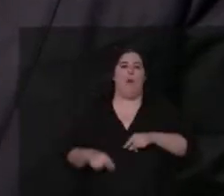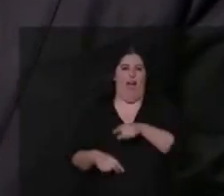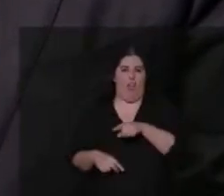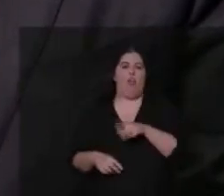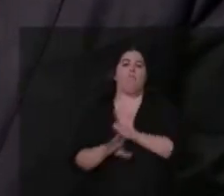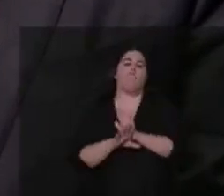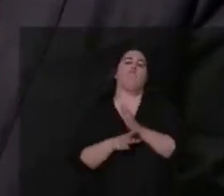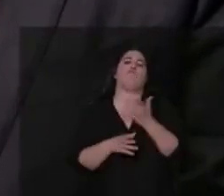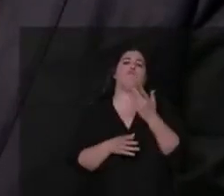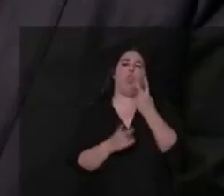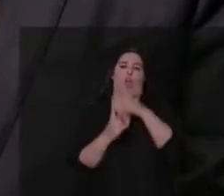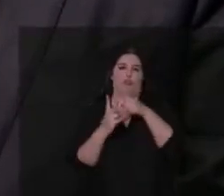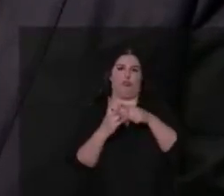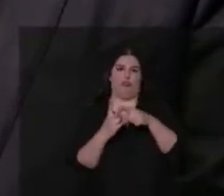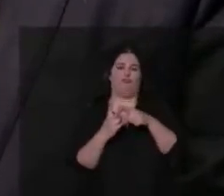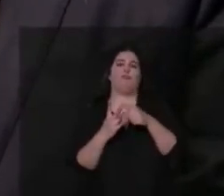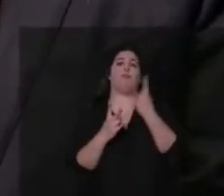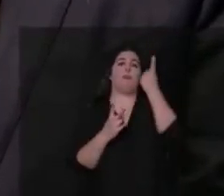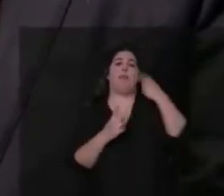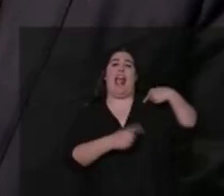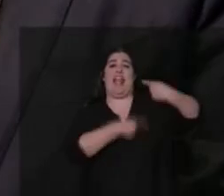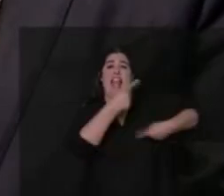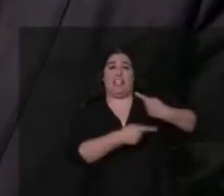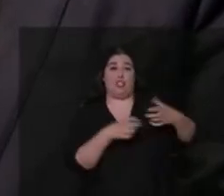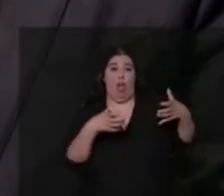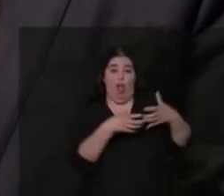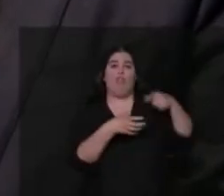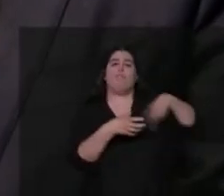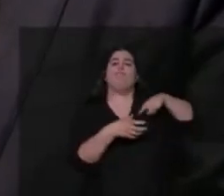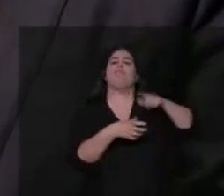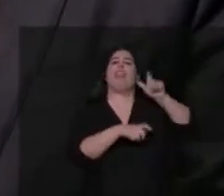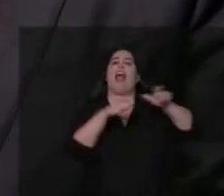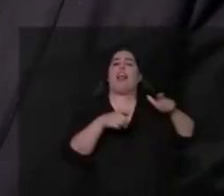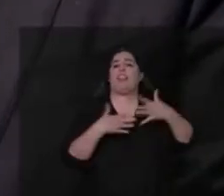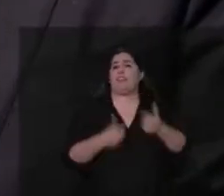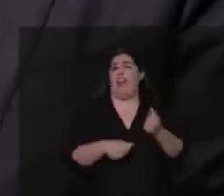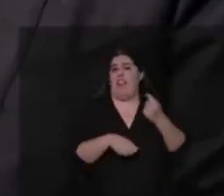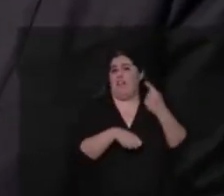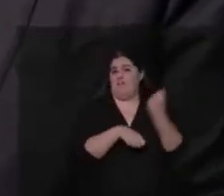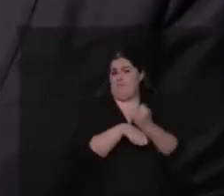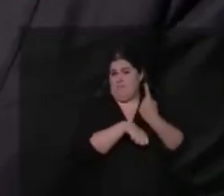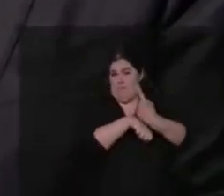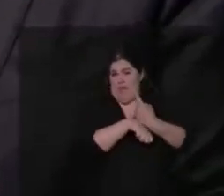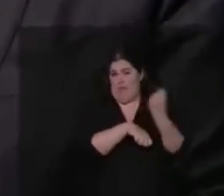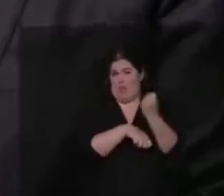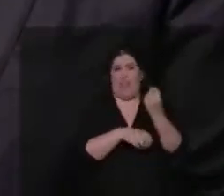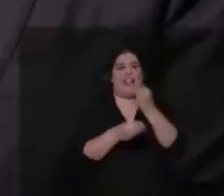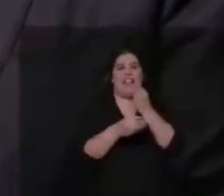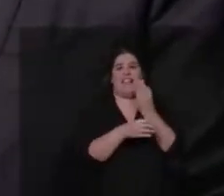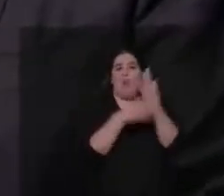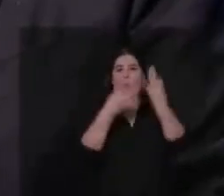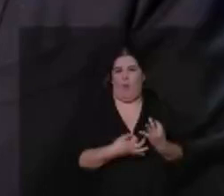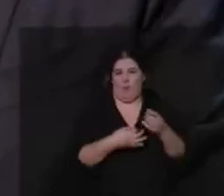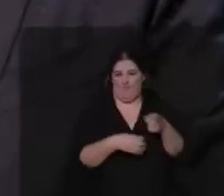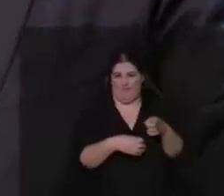dos dimensiones. El de primera generación, que tiene que ver con que la gente esté sana, es decir, que la gente se pueda alimentar. Por eso